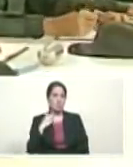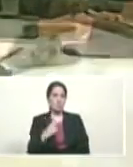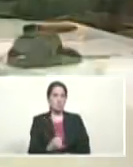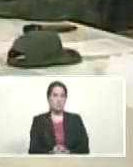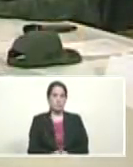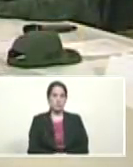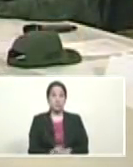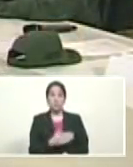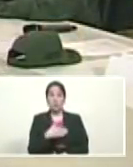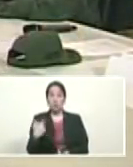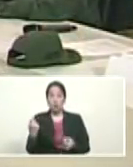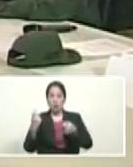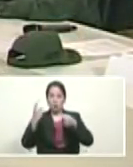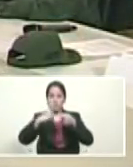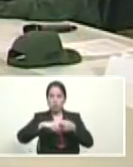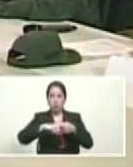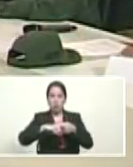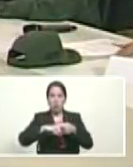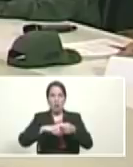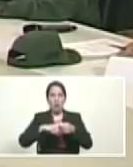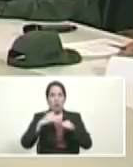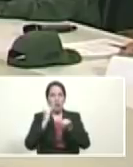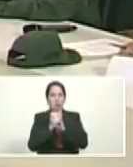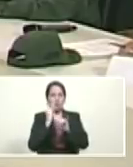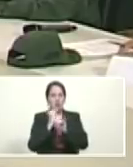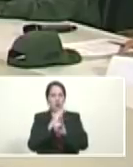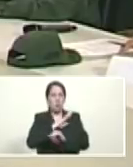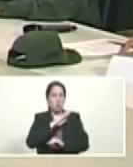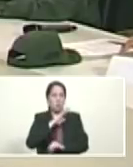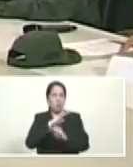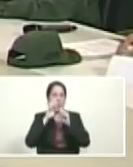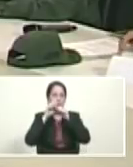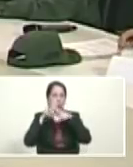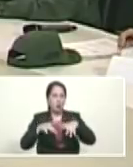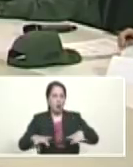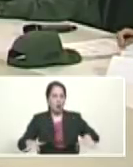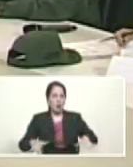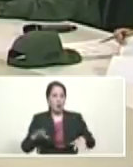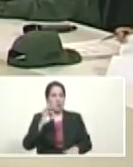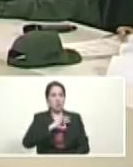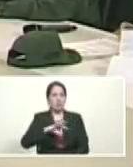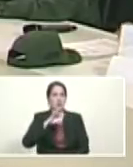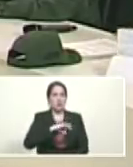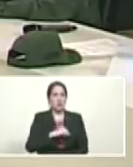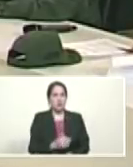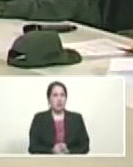mis redes sociales inmediatamente en todas las redes sociales